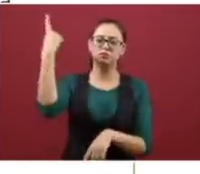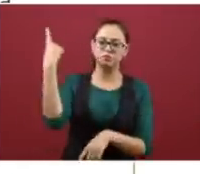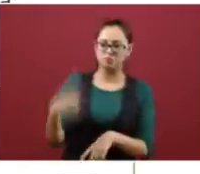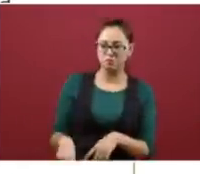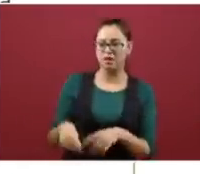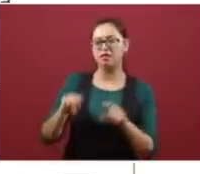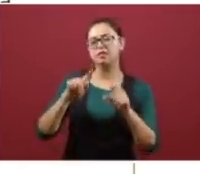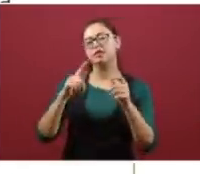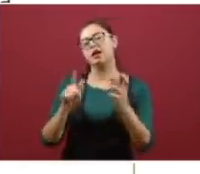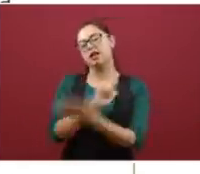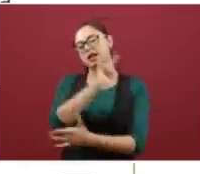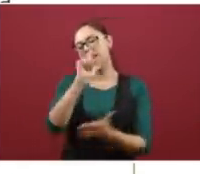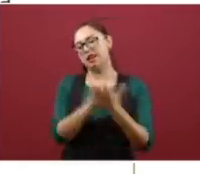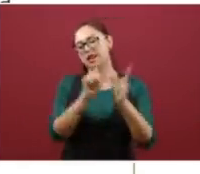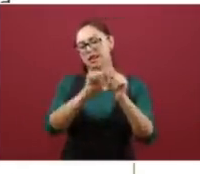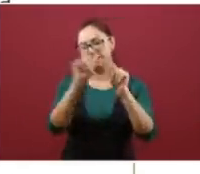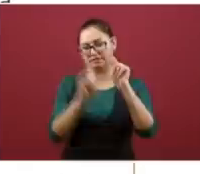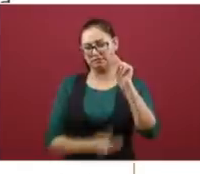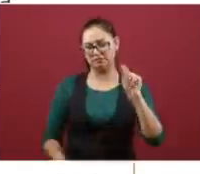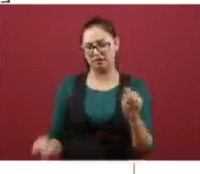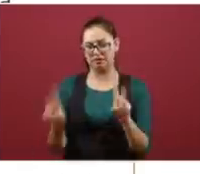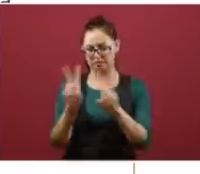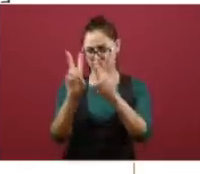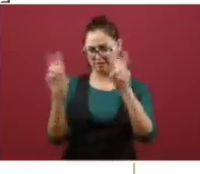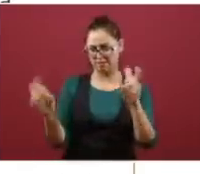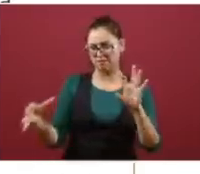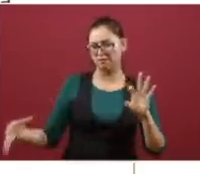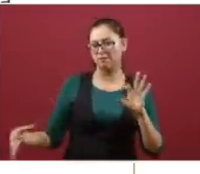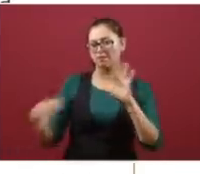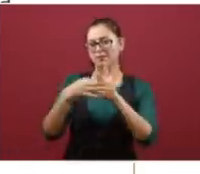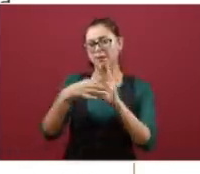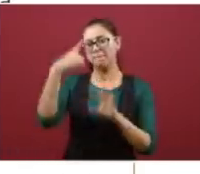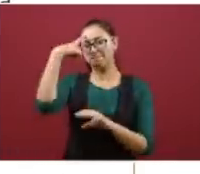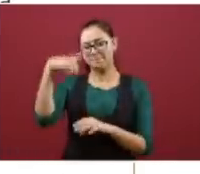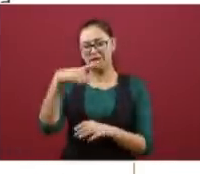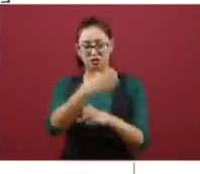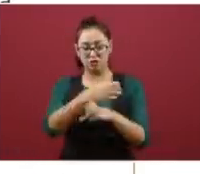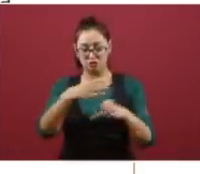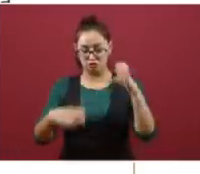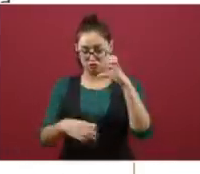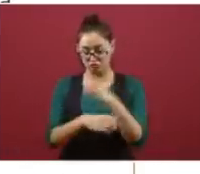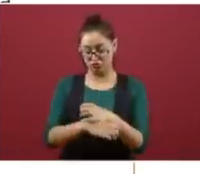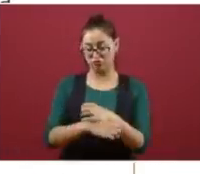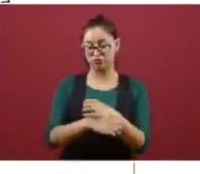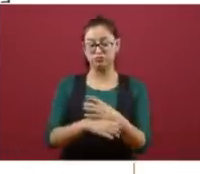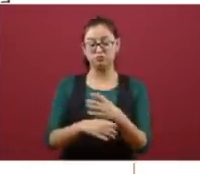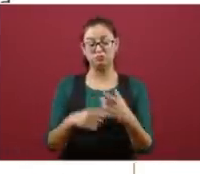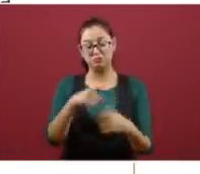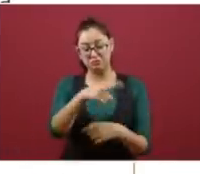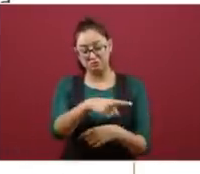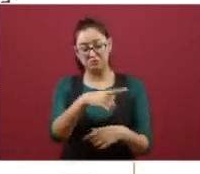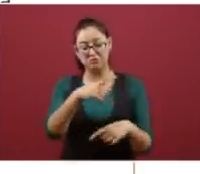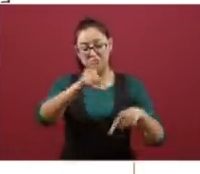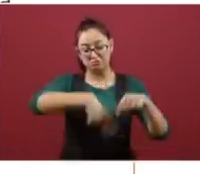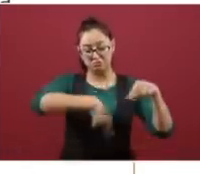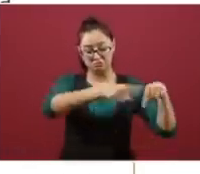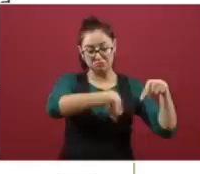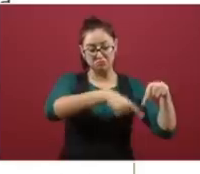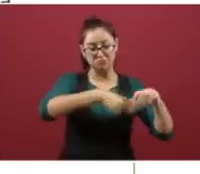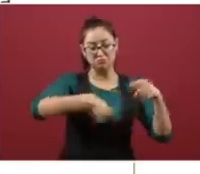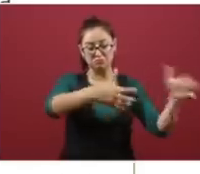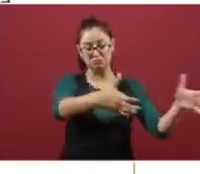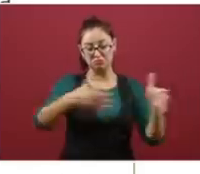dominio la cual deberá prever que el uso final de los bienes obtenidos por medio de la extinción de dominio